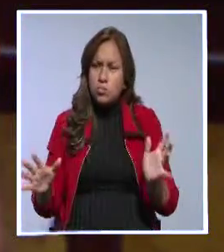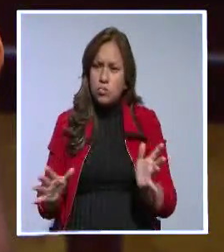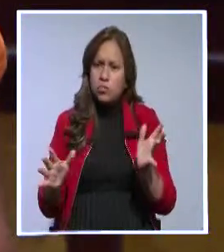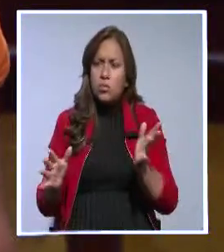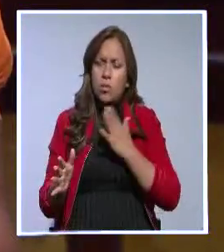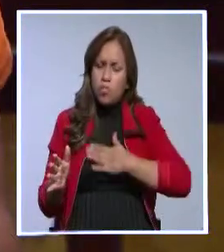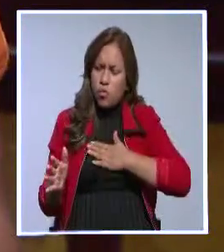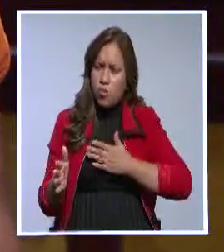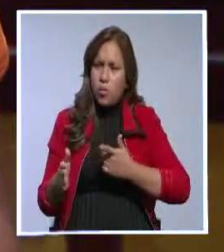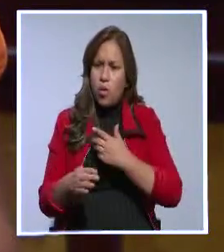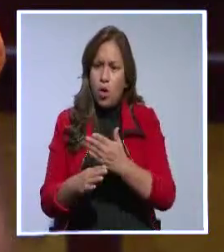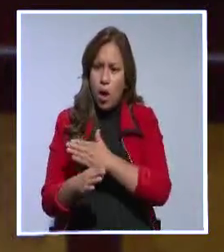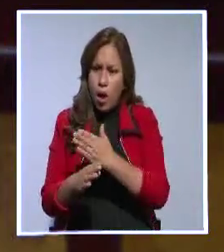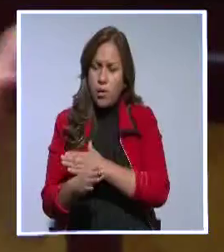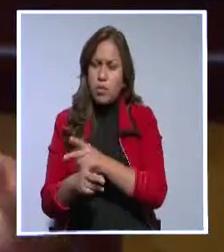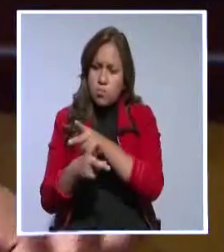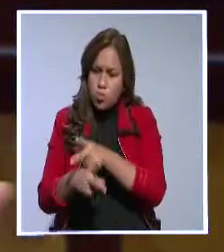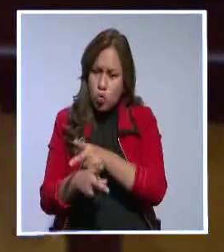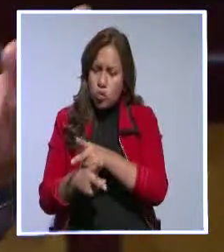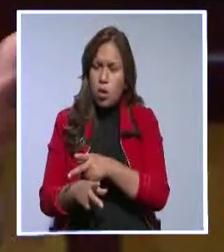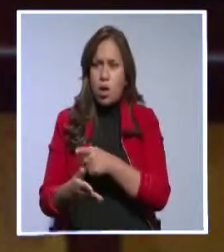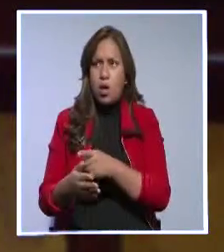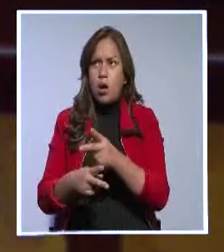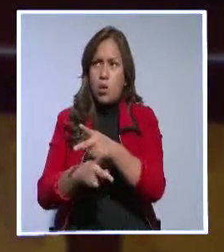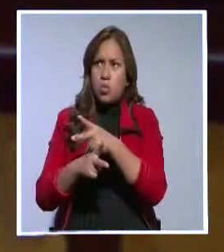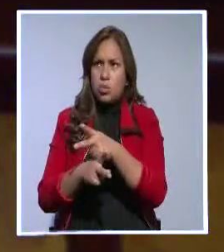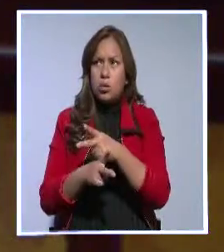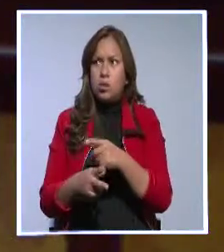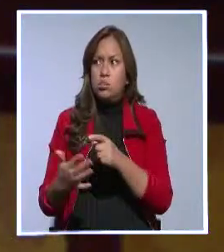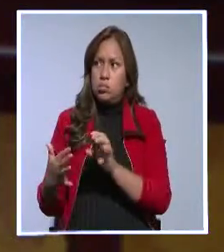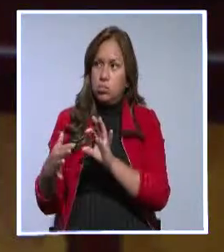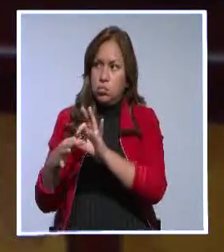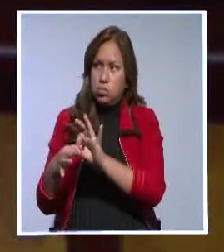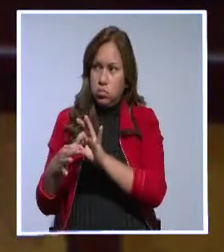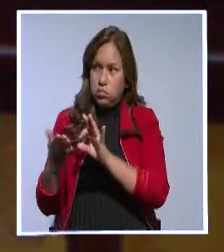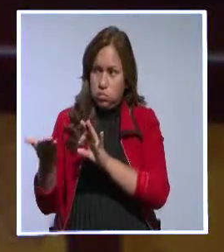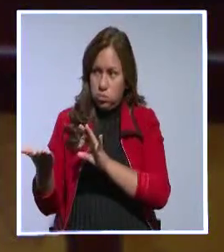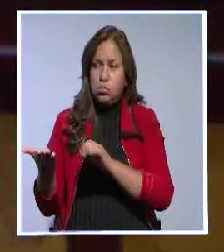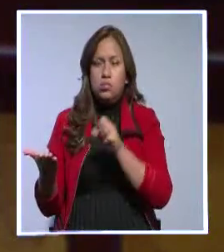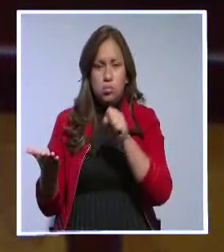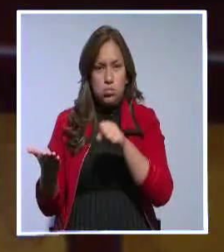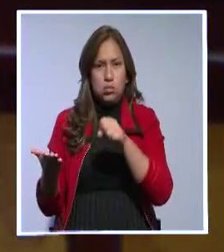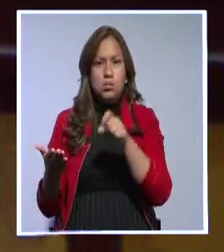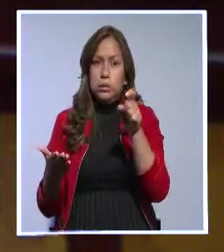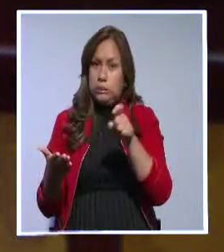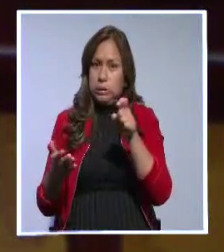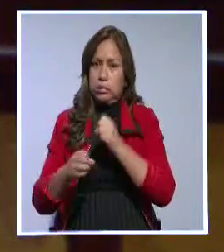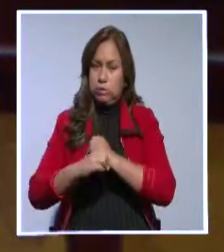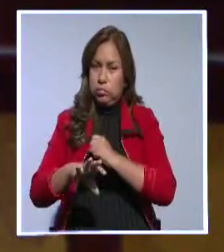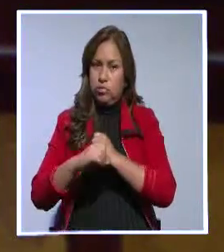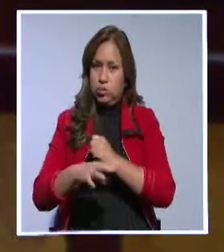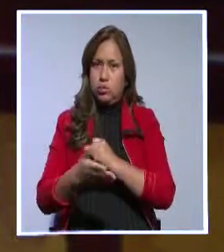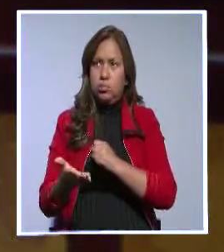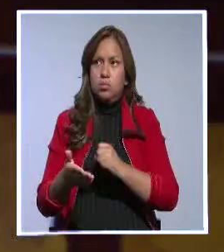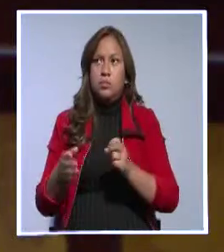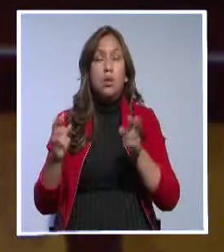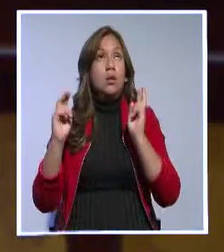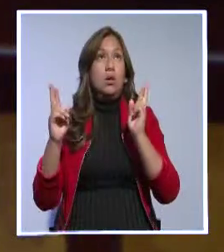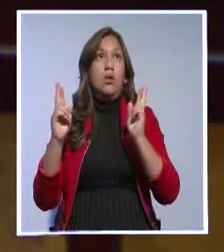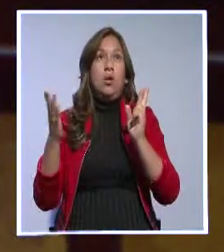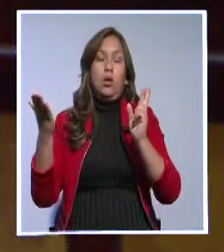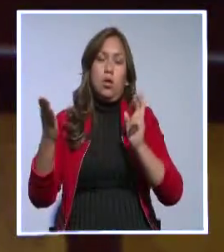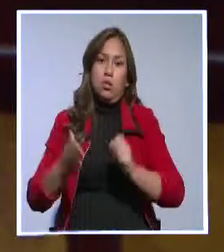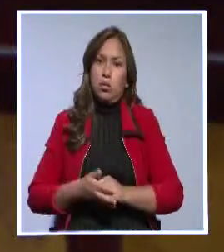de autoprotección y da a través de ustedes son nuestros aliados estratégicos y entonces la gente entendió algún día